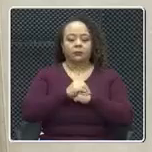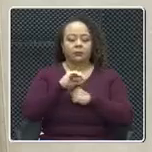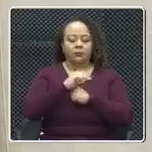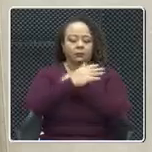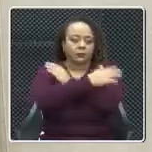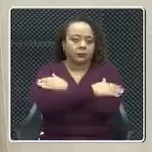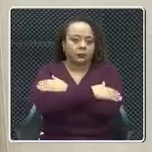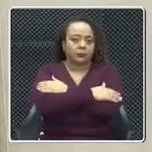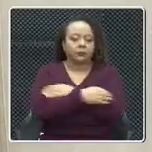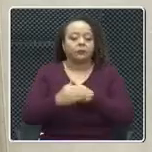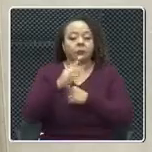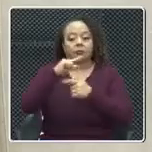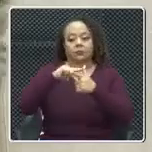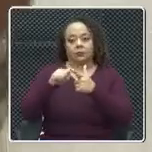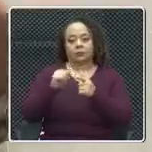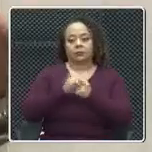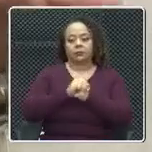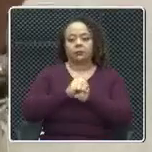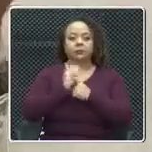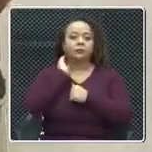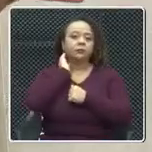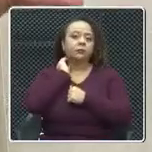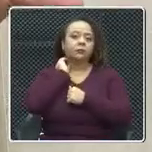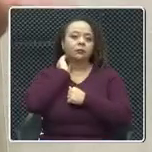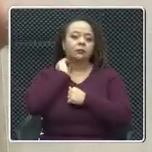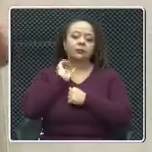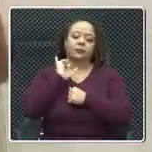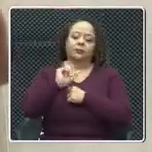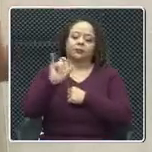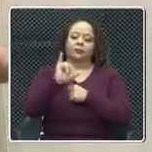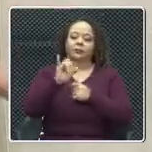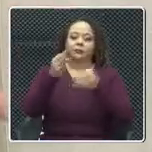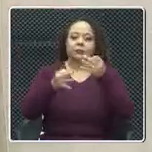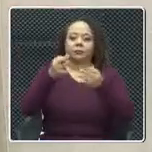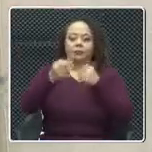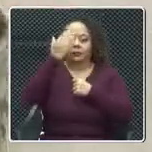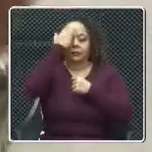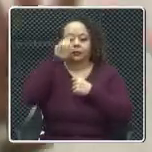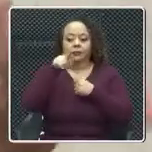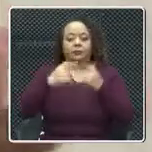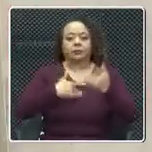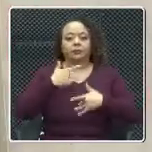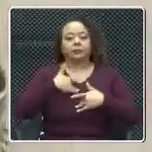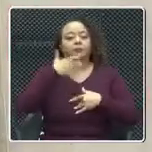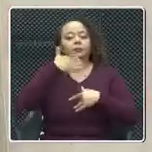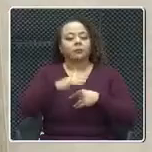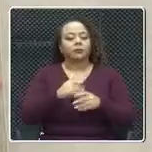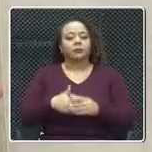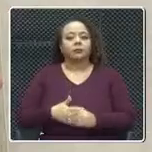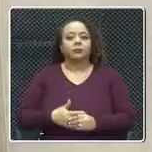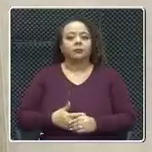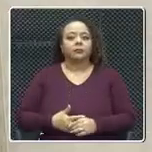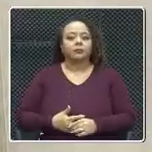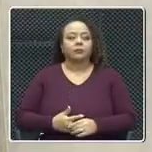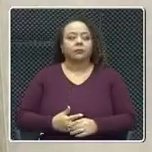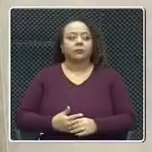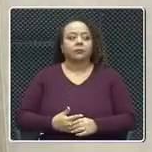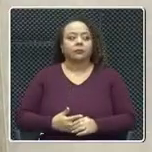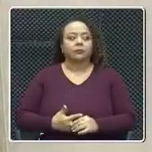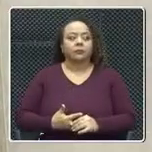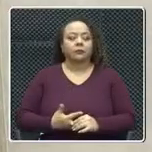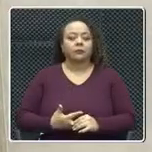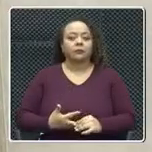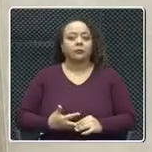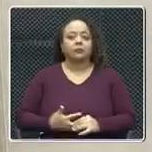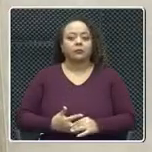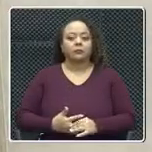afectivo. Y entonces esa es la, ¿verdad? Como la justificación de por qué él se siente tan mal, porque uh-huh, no, vamos a ver, todo